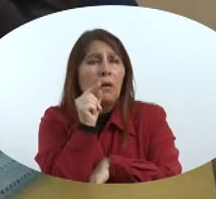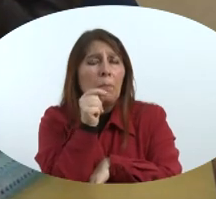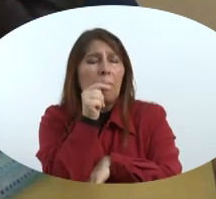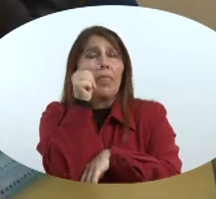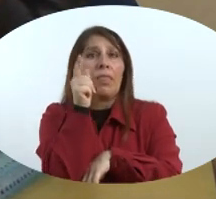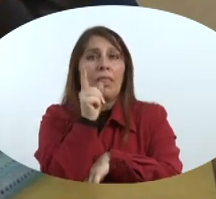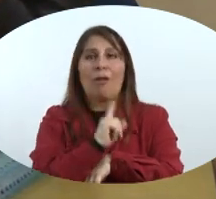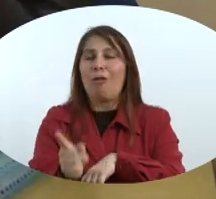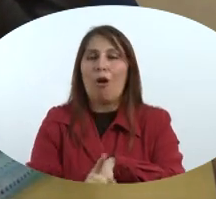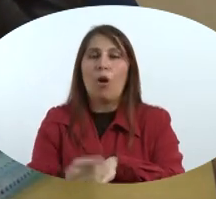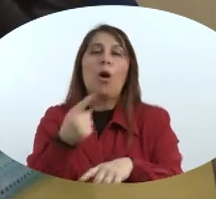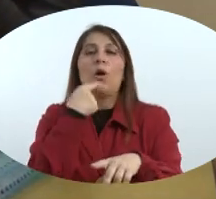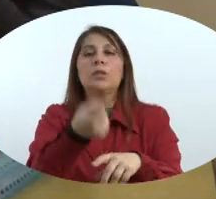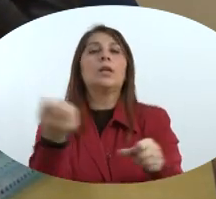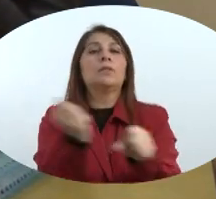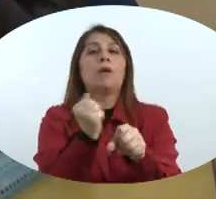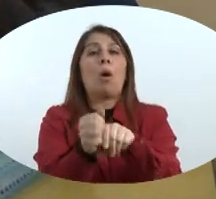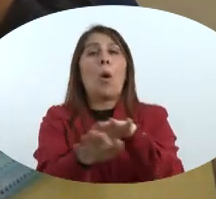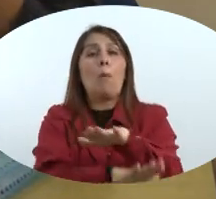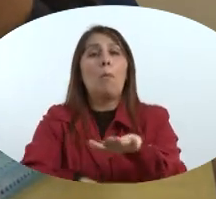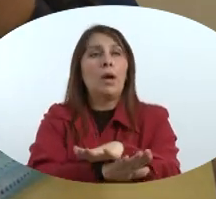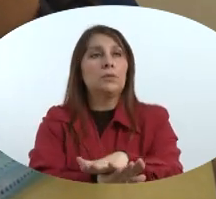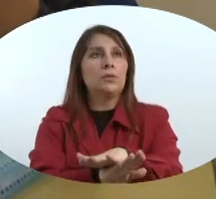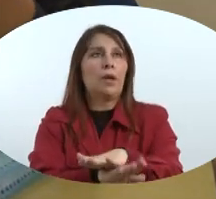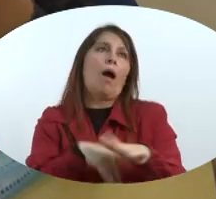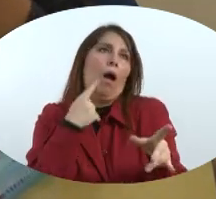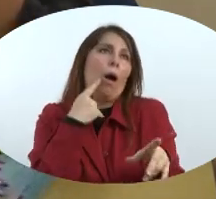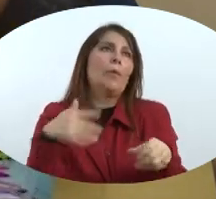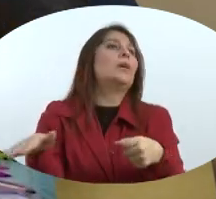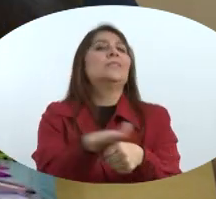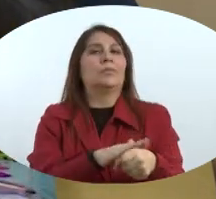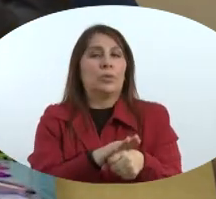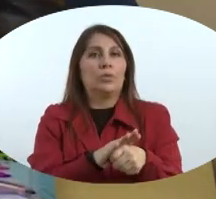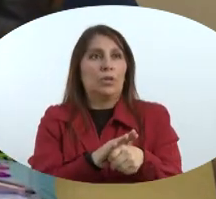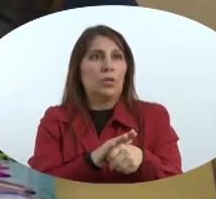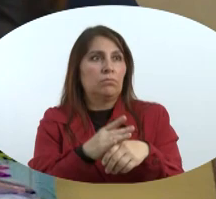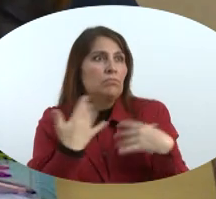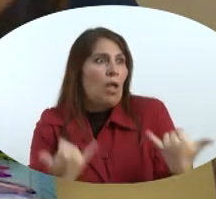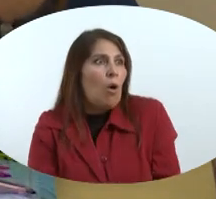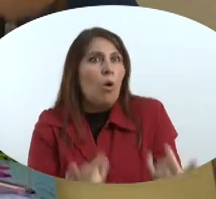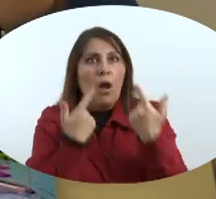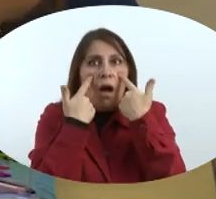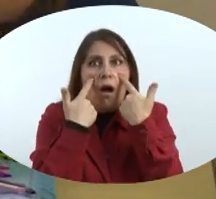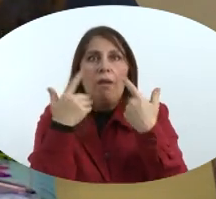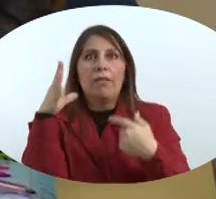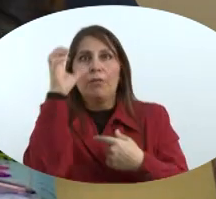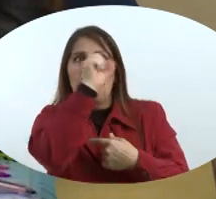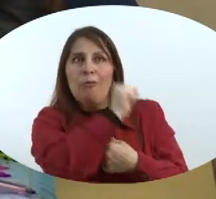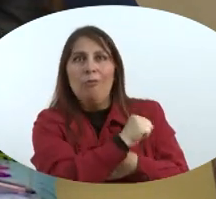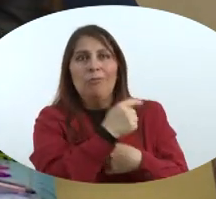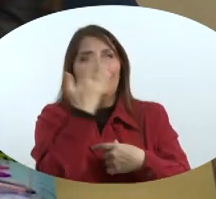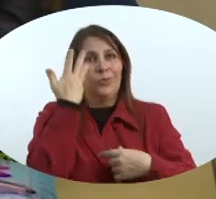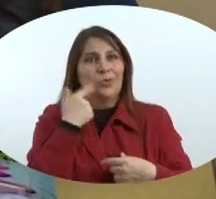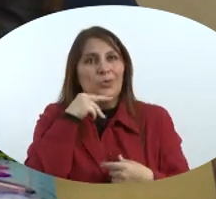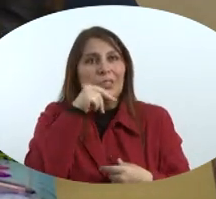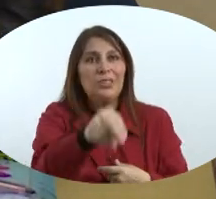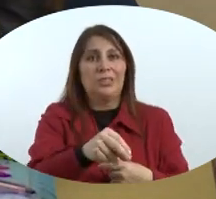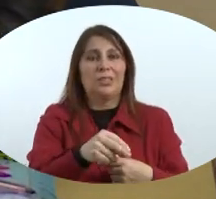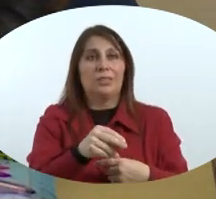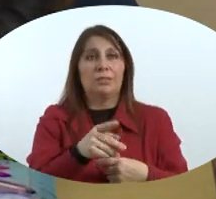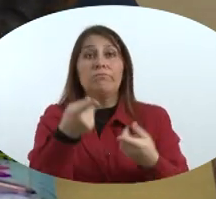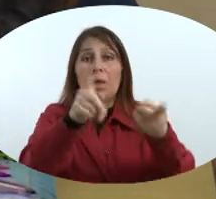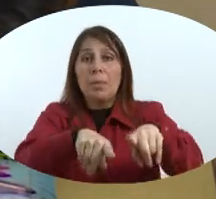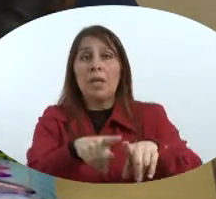como el trabajo de base tus desarrollos de mucho también a los temas coyunturales pero también es de la de las necesidades diarias de los estudiantes